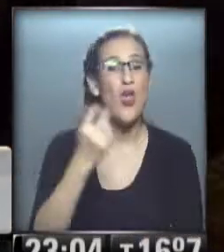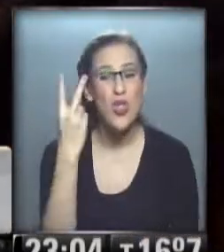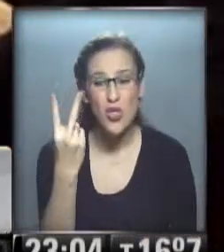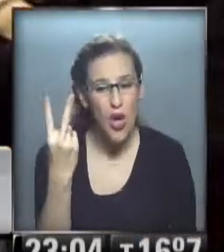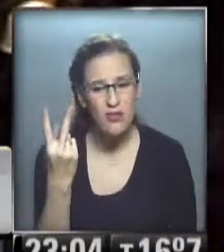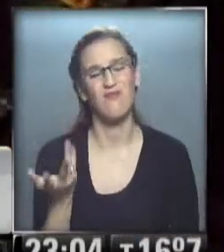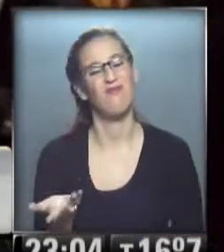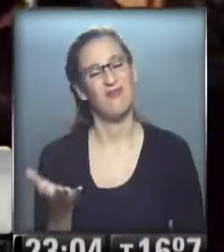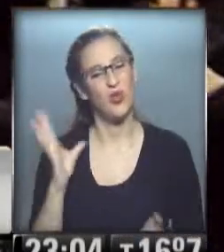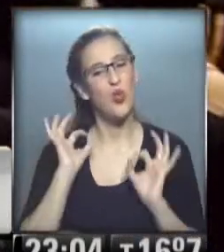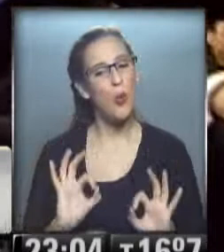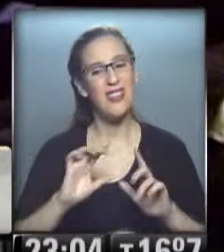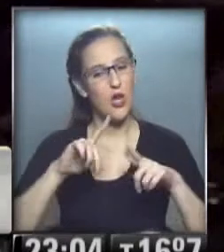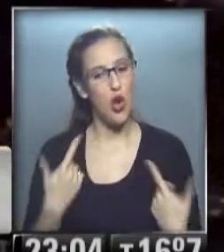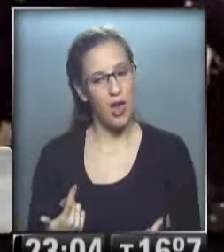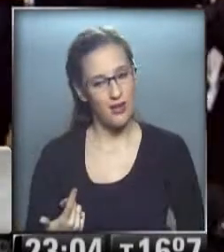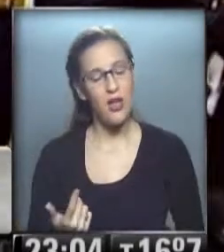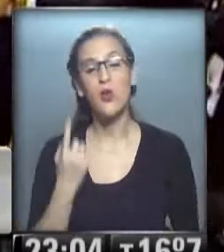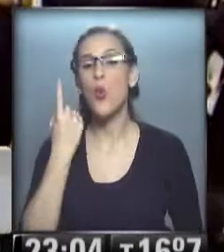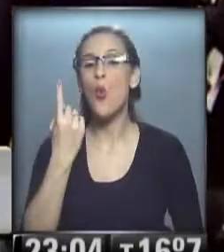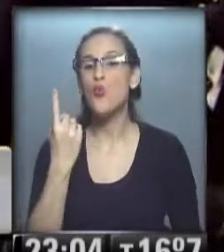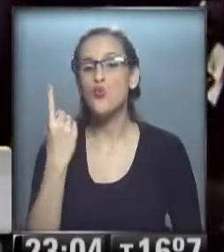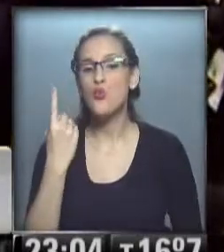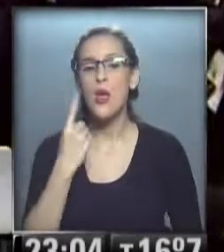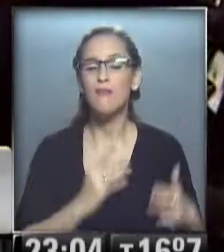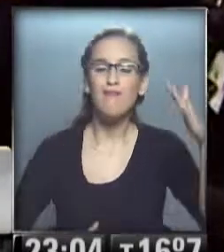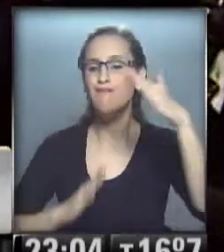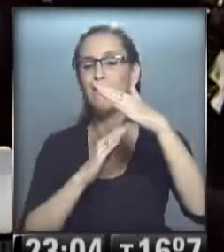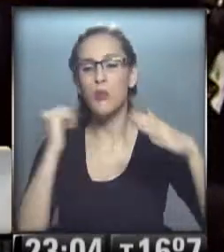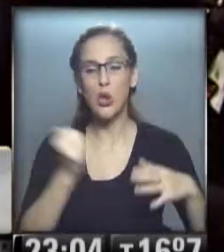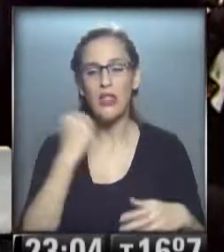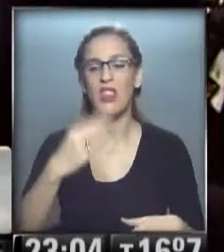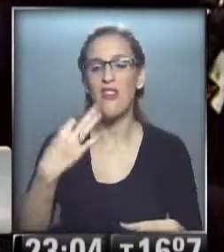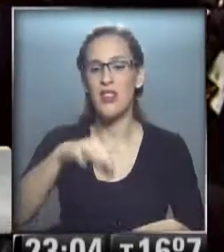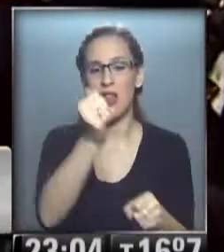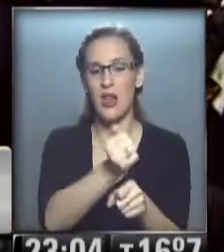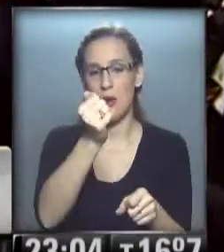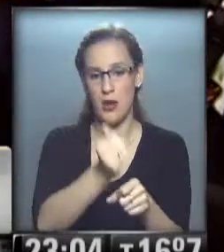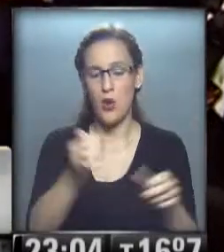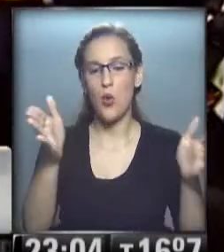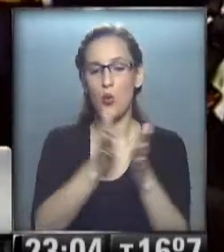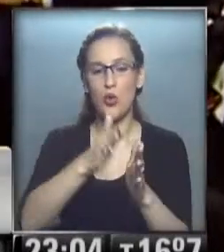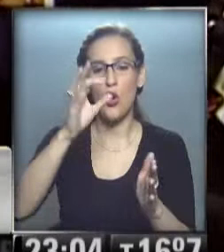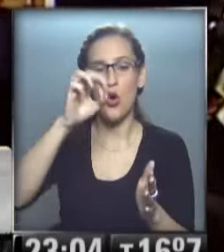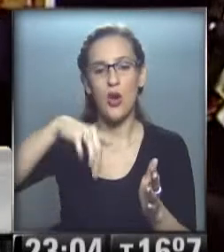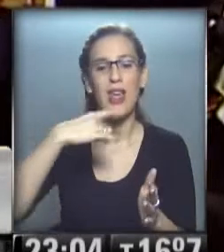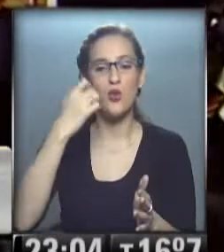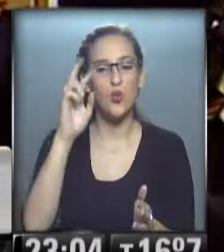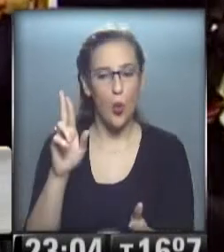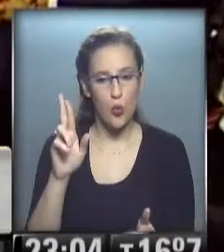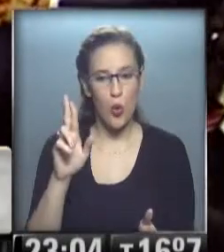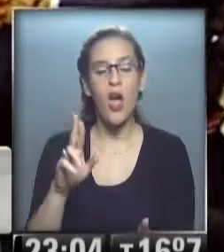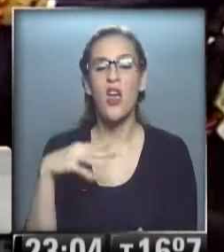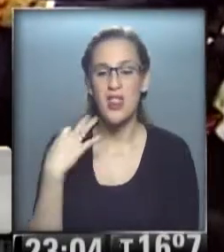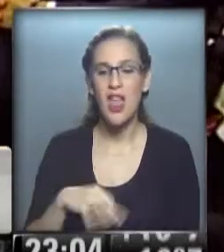tanto, esa es una de las áreas que tenemos que trabajar en el UNASUR, que ambos países queremos seguir empujando con mucha fuerza la agenda